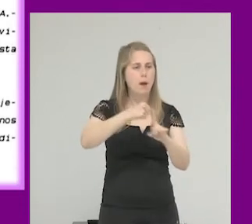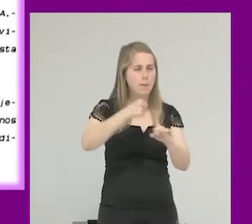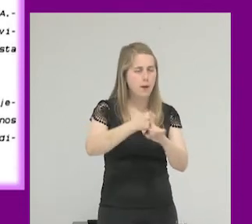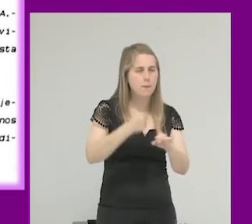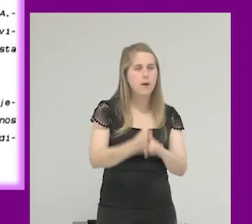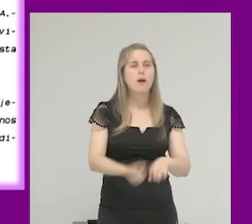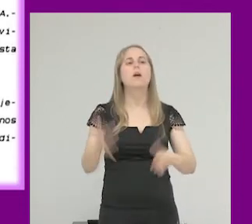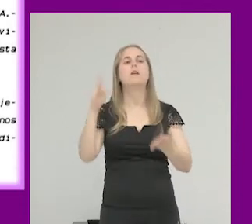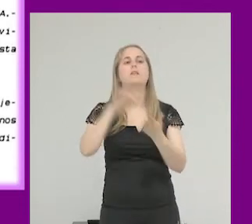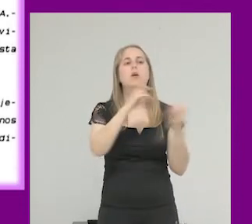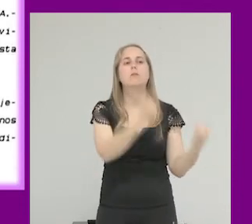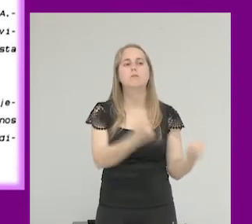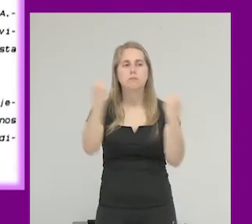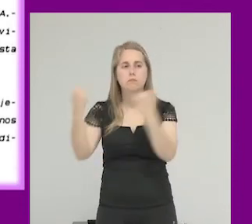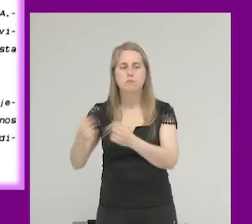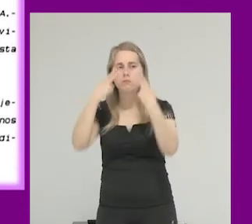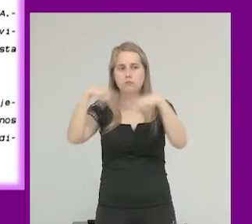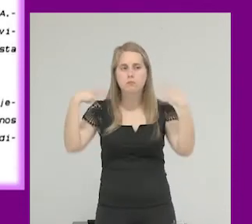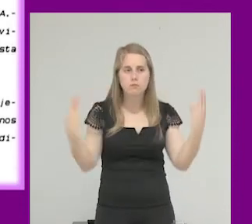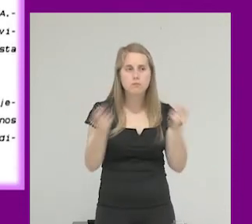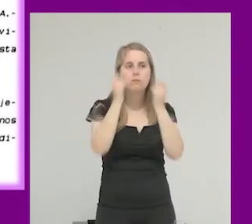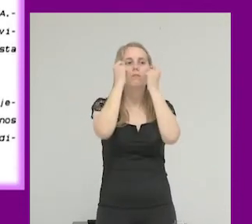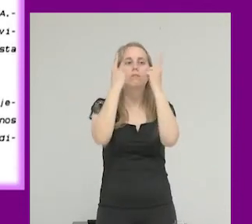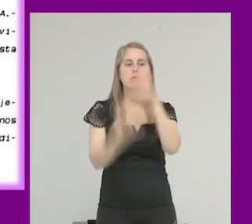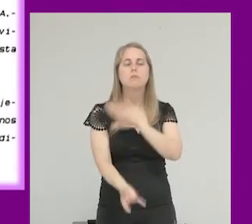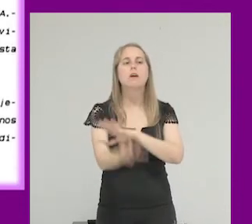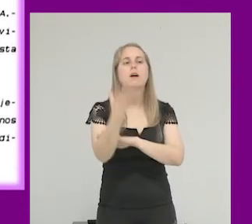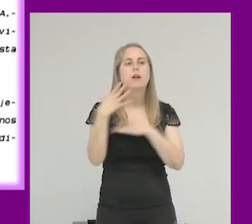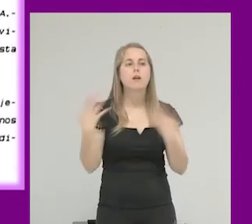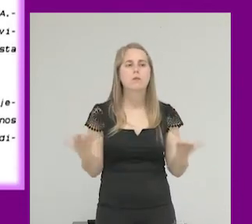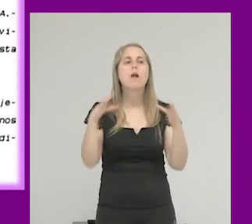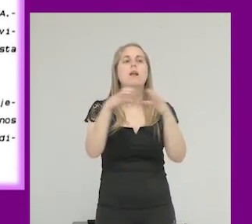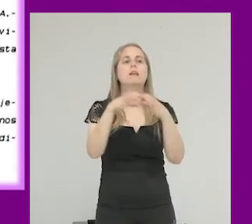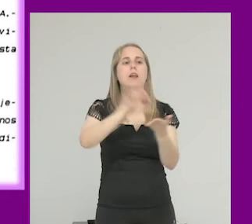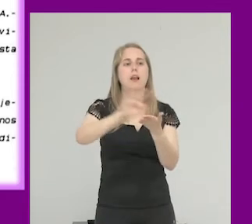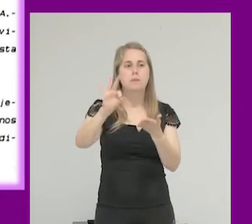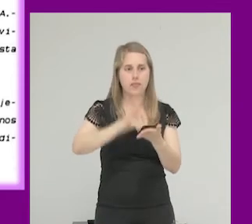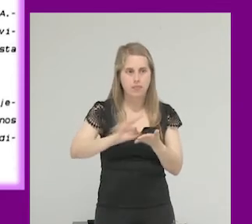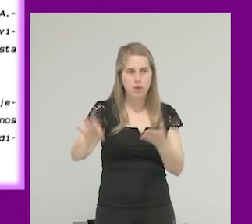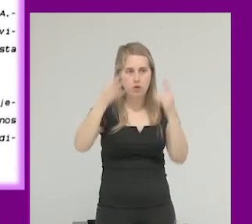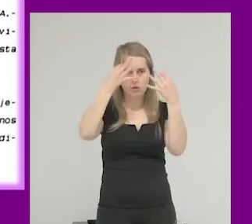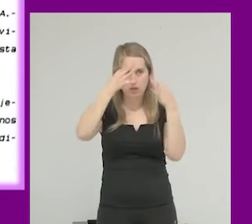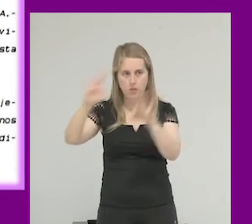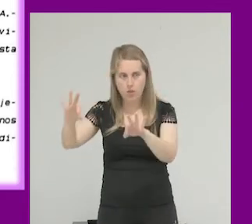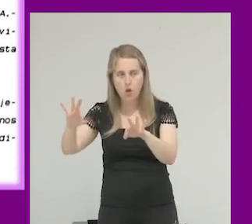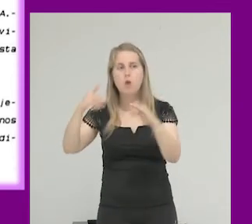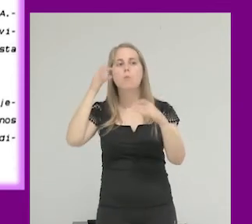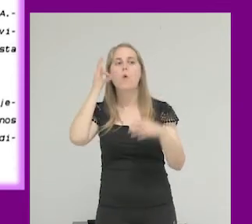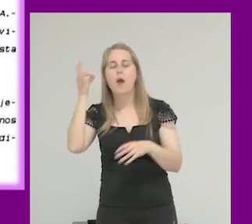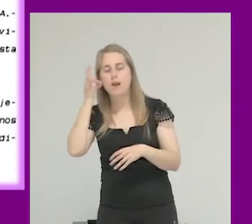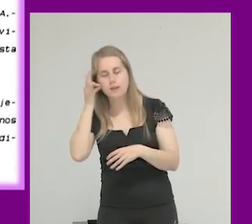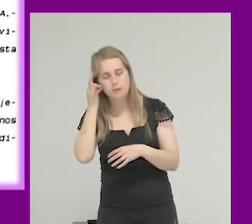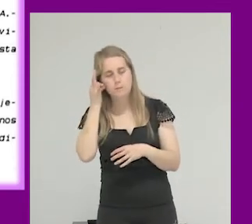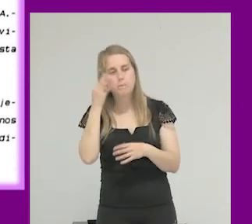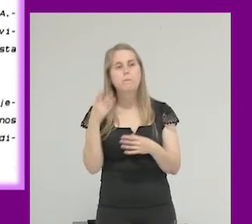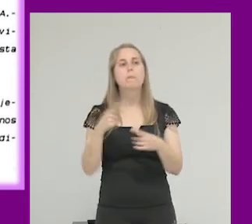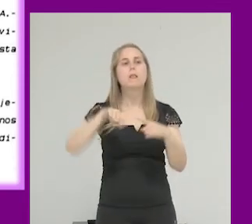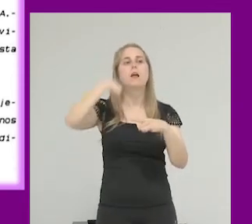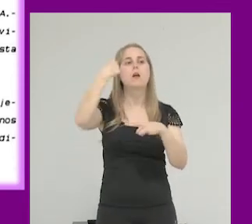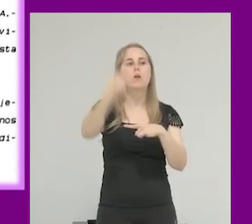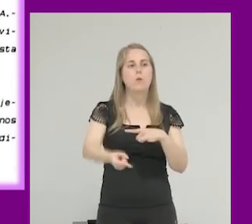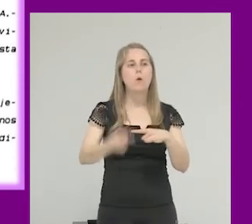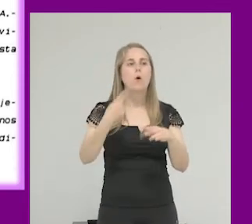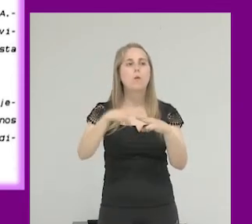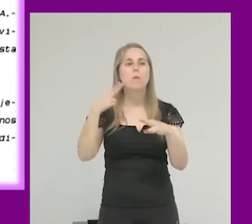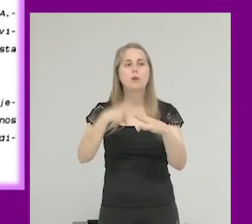las administraciones públicas crearan en un primer momento los servicios de atención a las mujeres y posteriormente las políticas